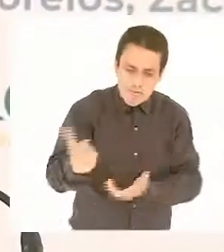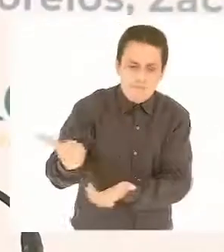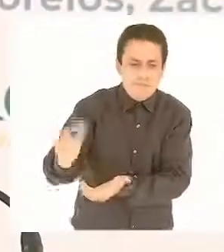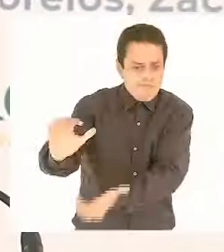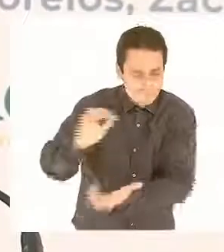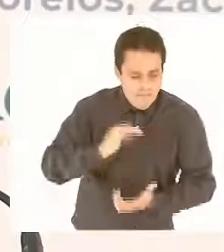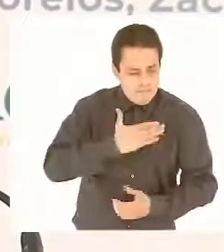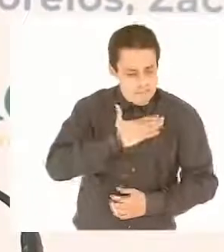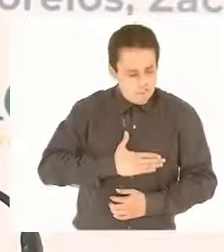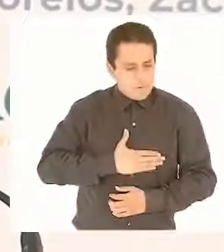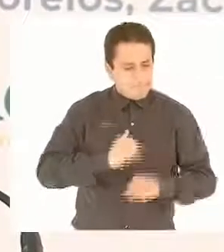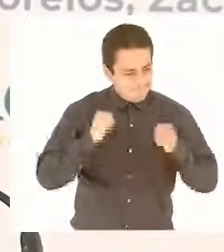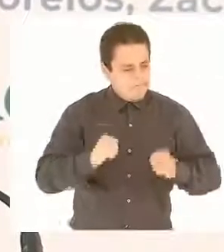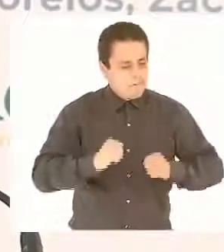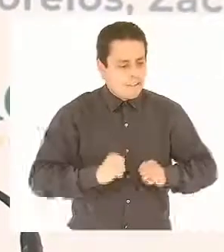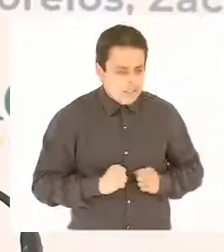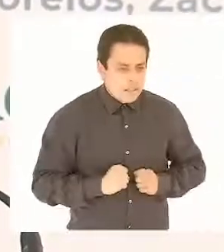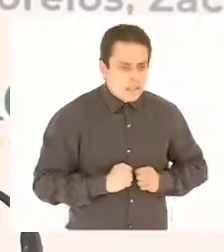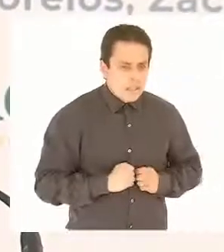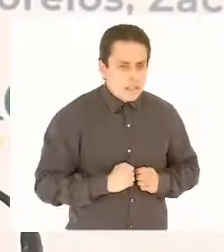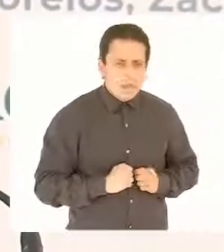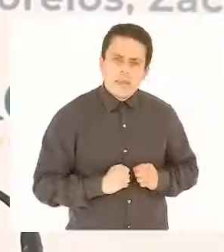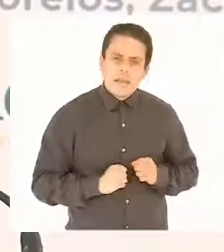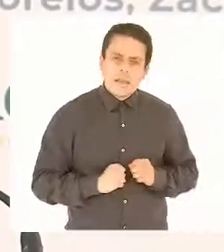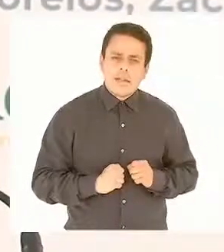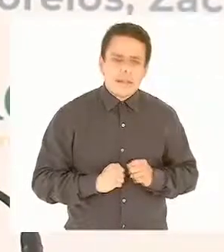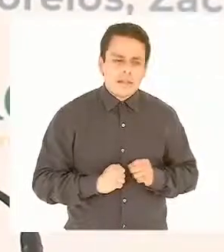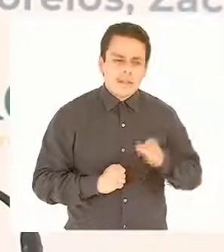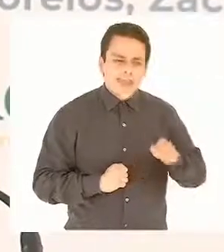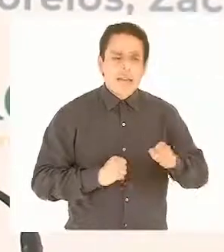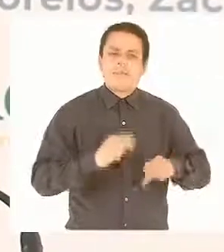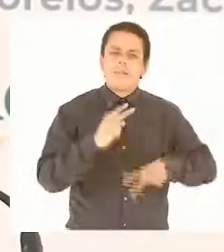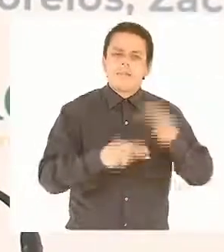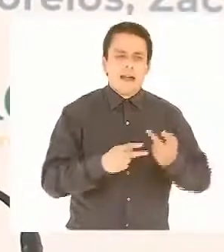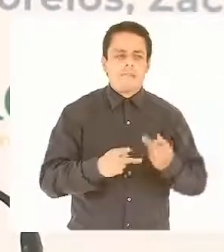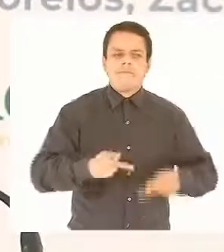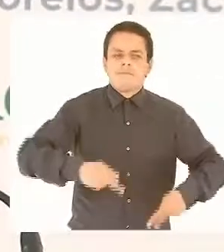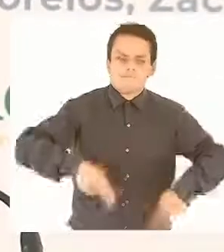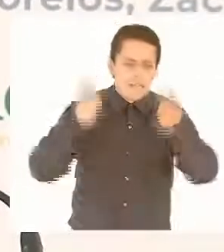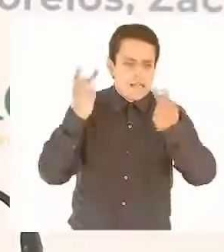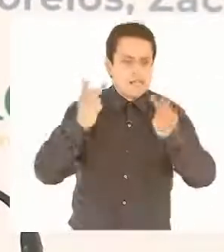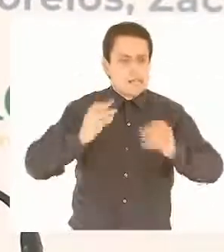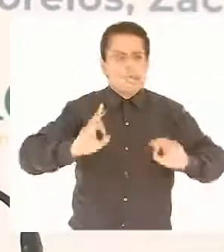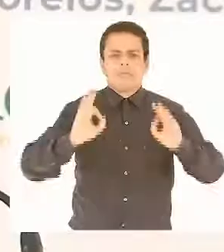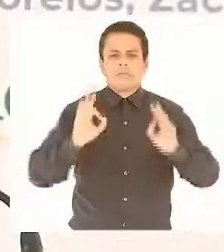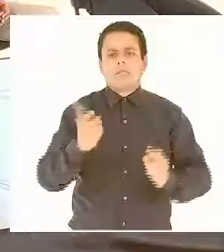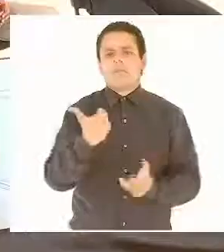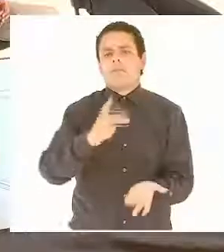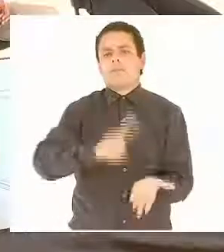que va a vender bien su producto